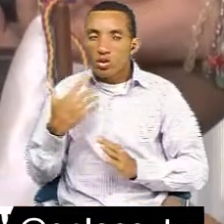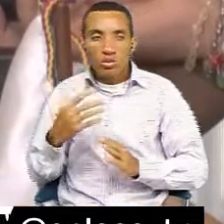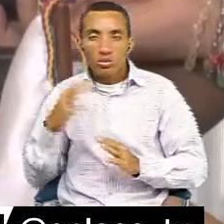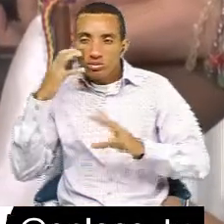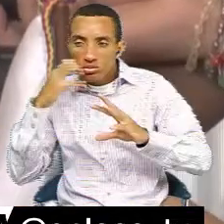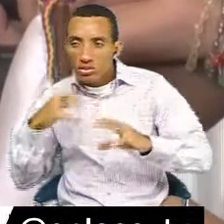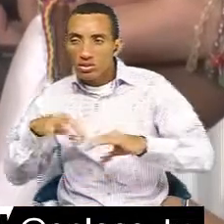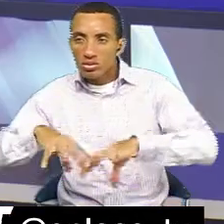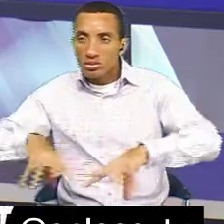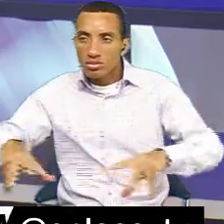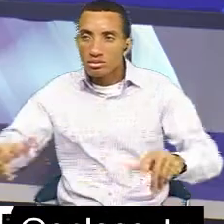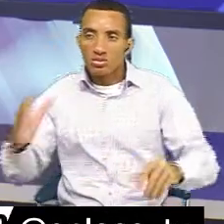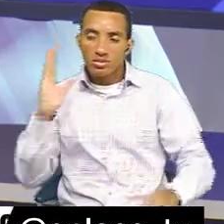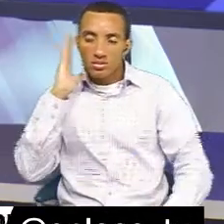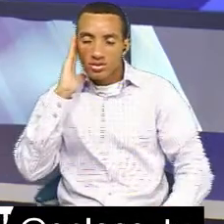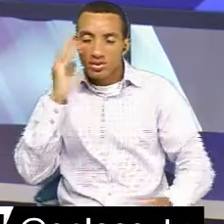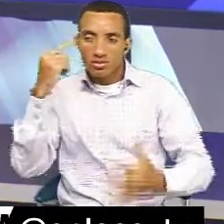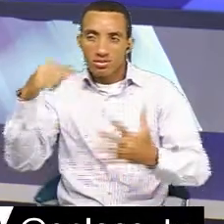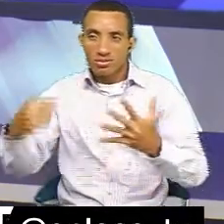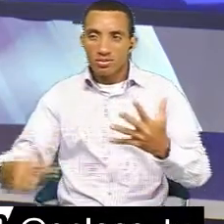motopartes.